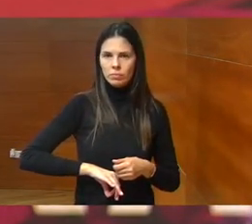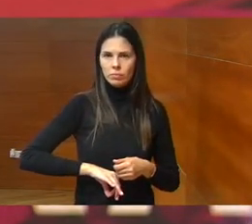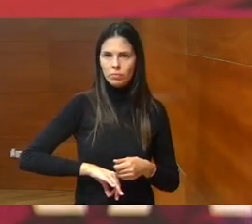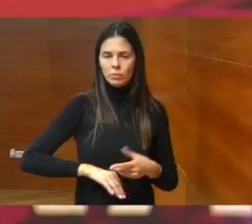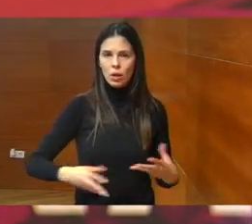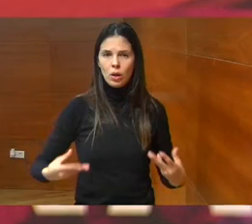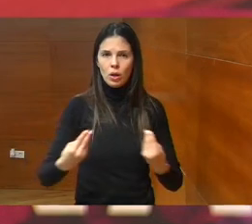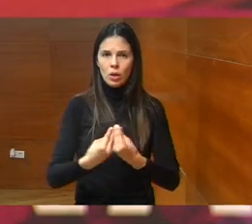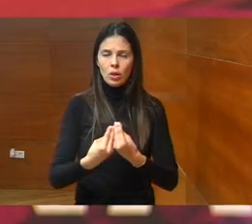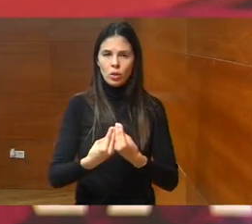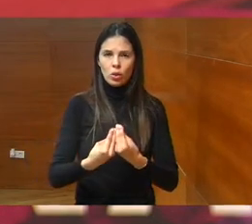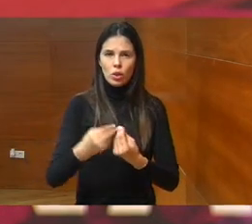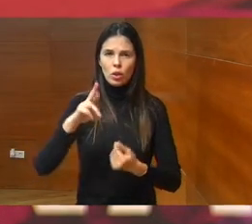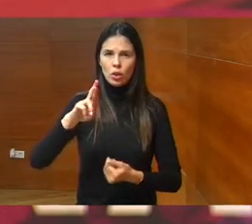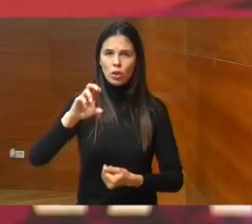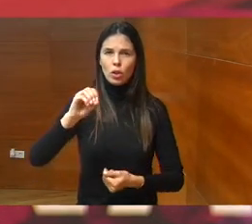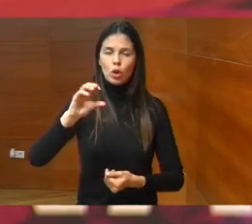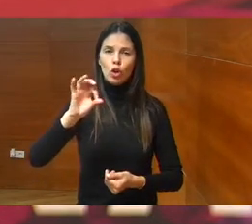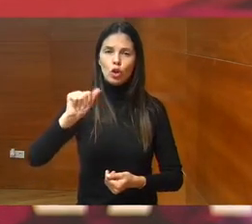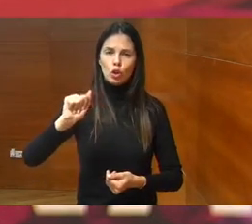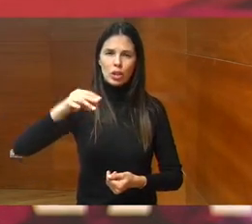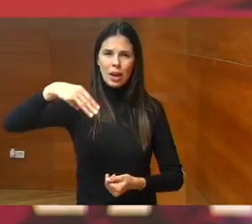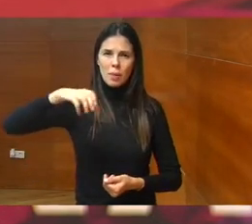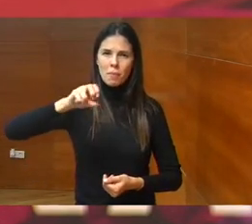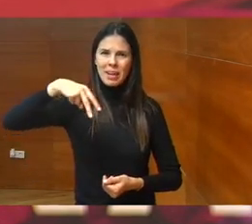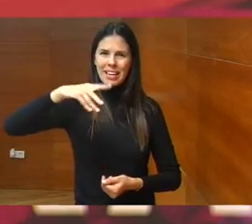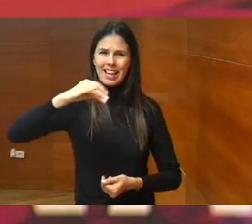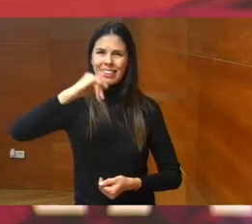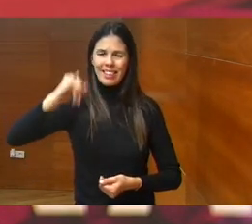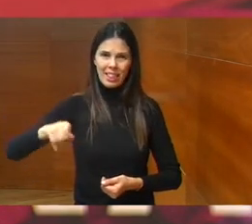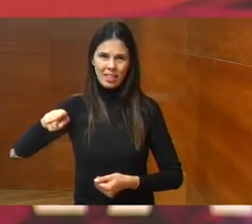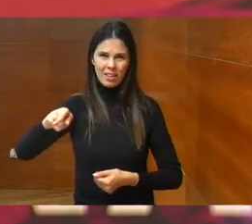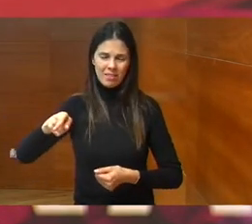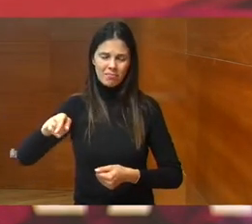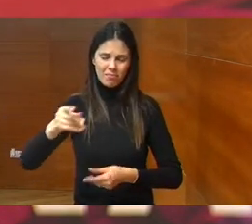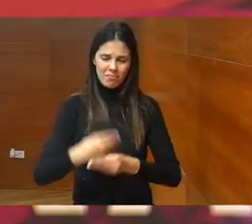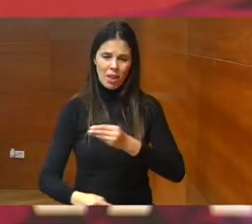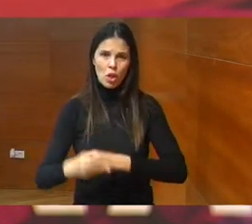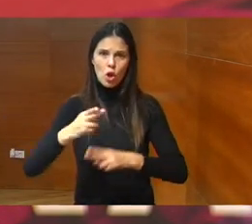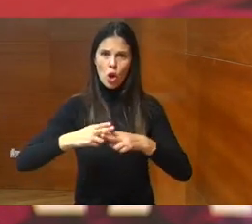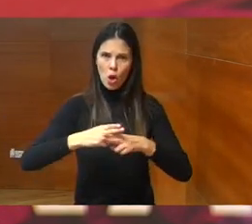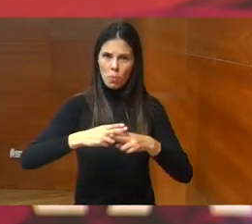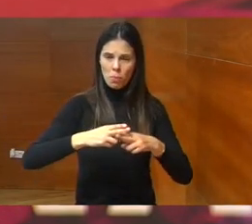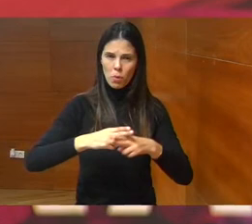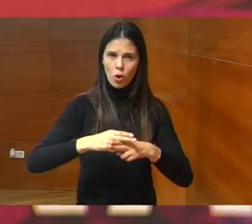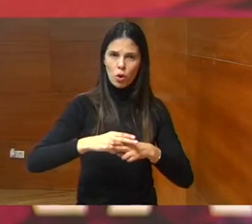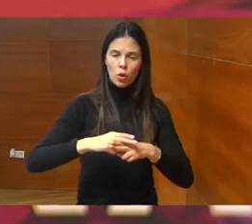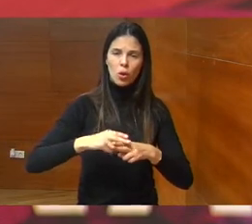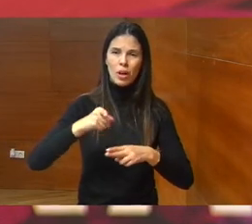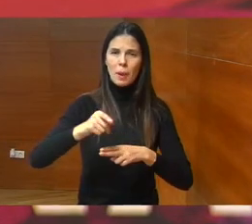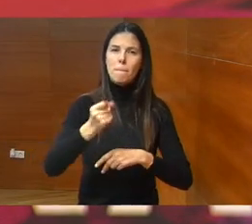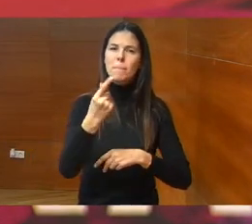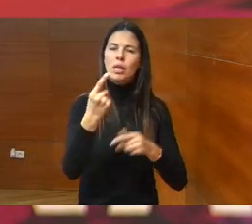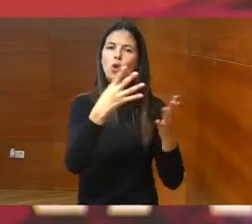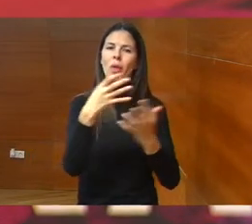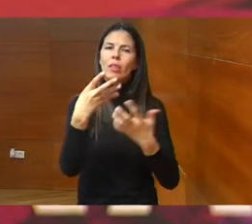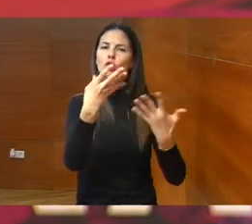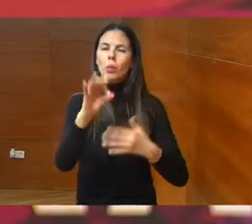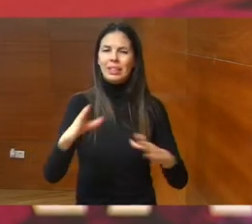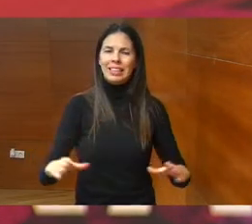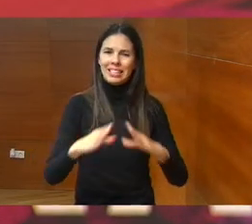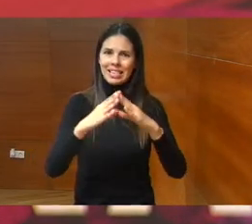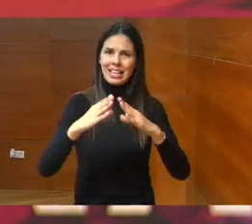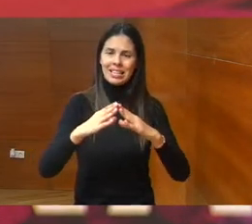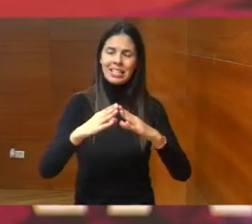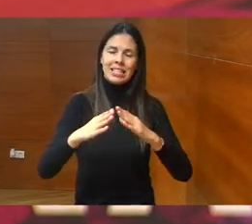Rosa Meléndez López que era de porriño o un de febrero de 1890 la iglesia